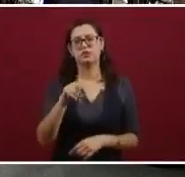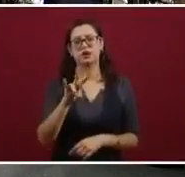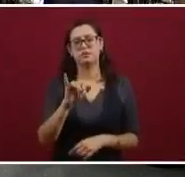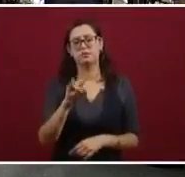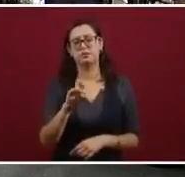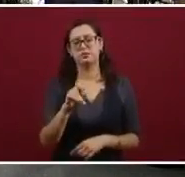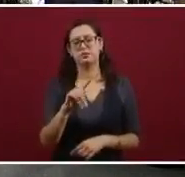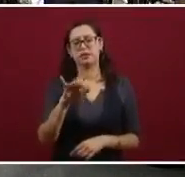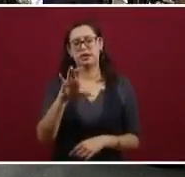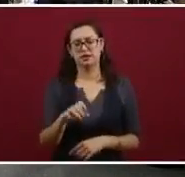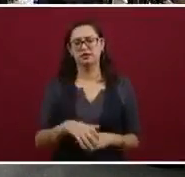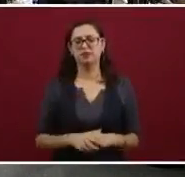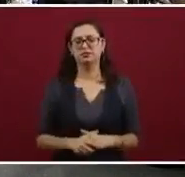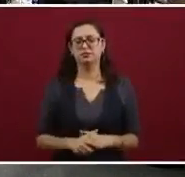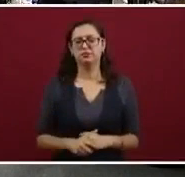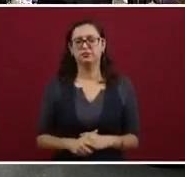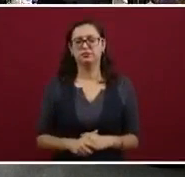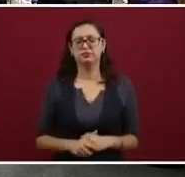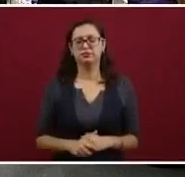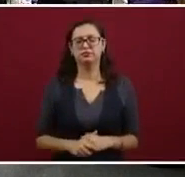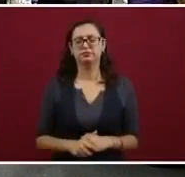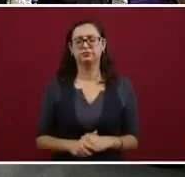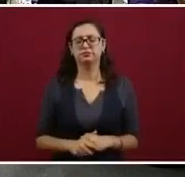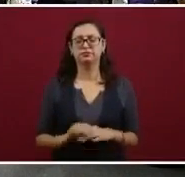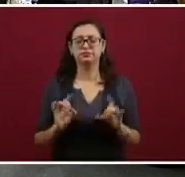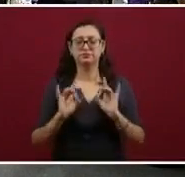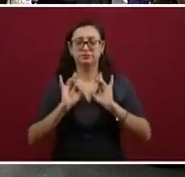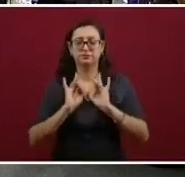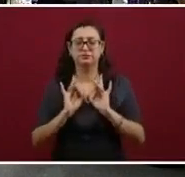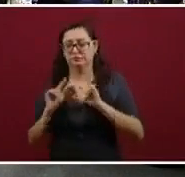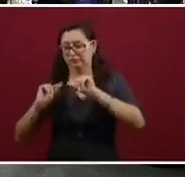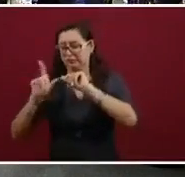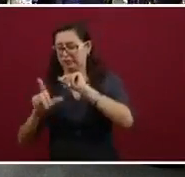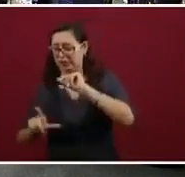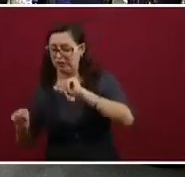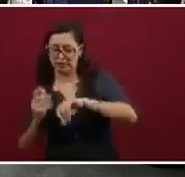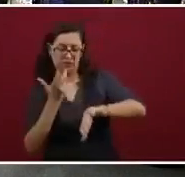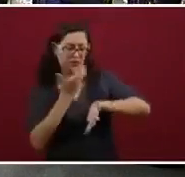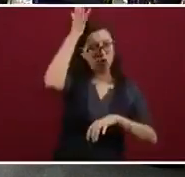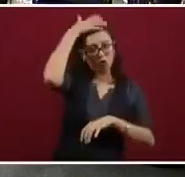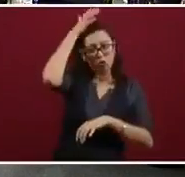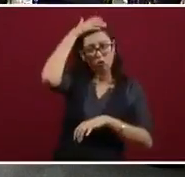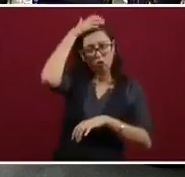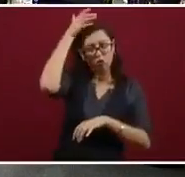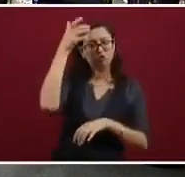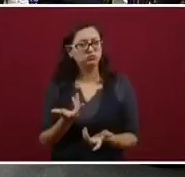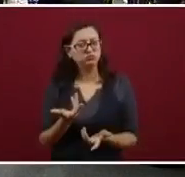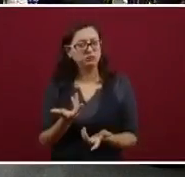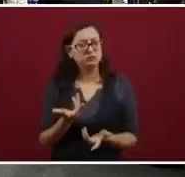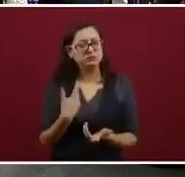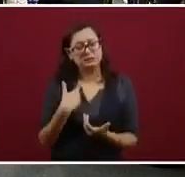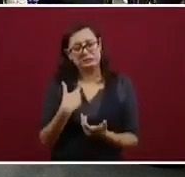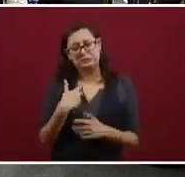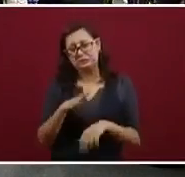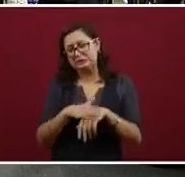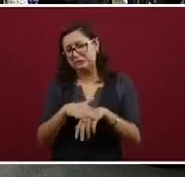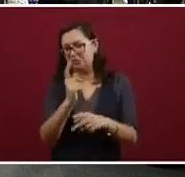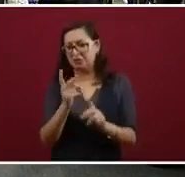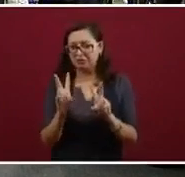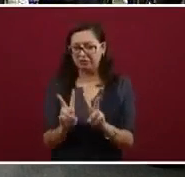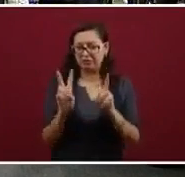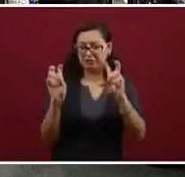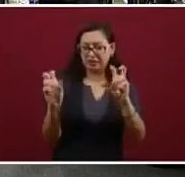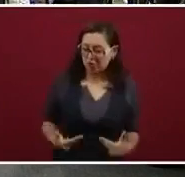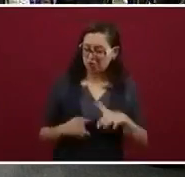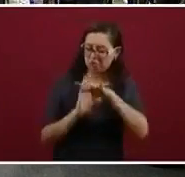Censura desde Chicago. Con esta situación entre su gobierno y el de Donald Trump, poco hemos escuchado, con mucho respeto, sobre los seres humanos,